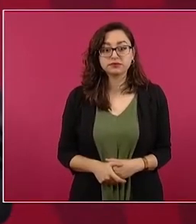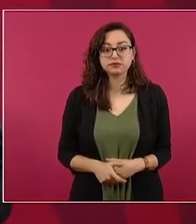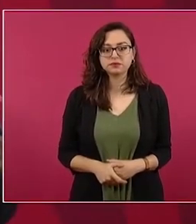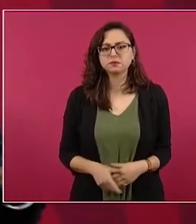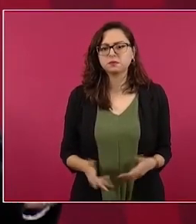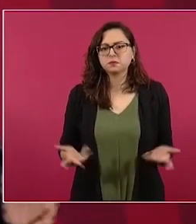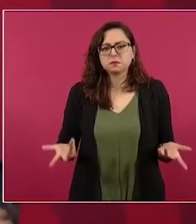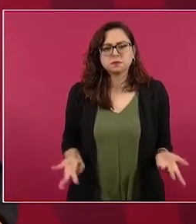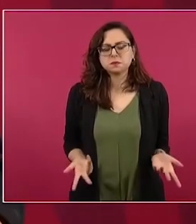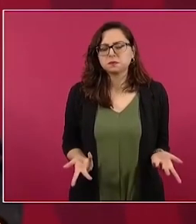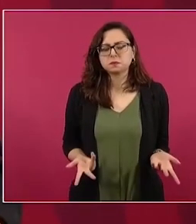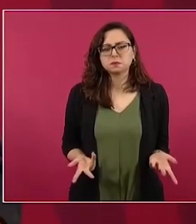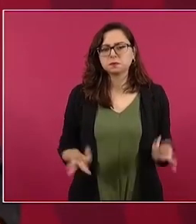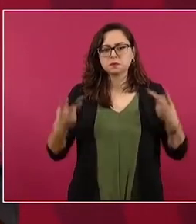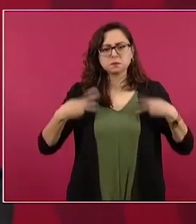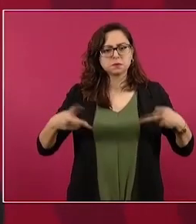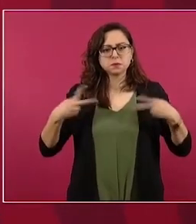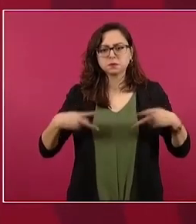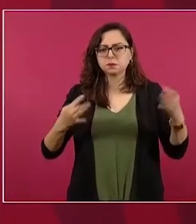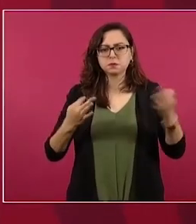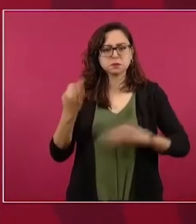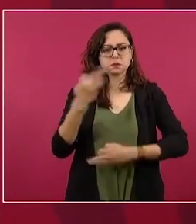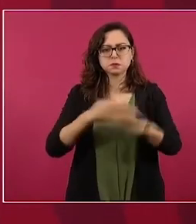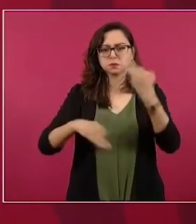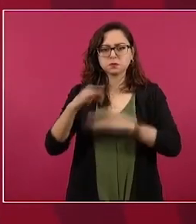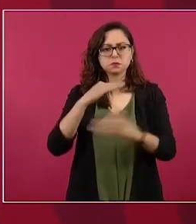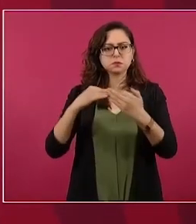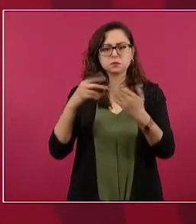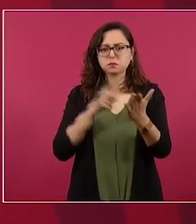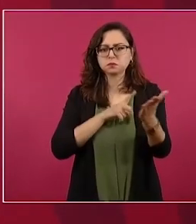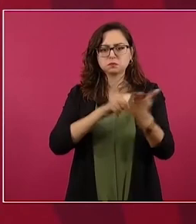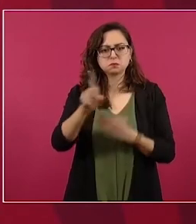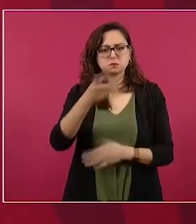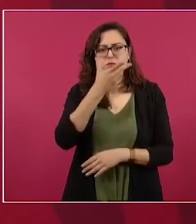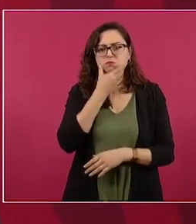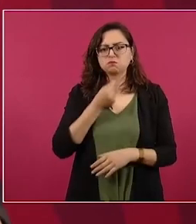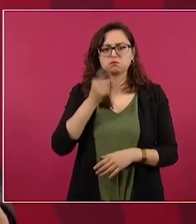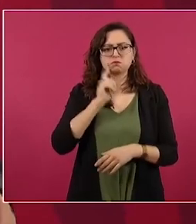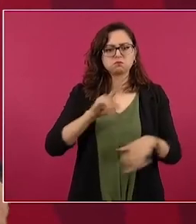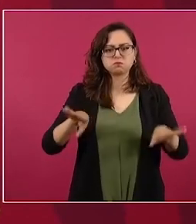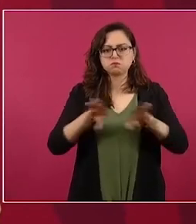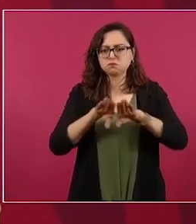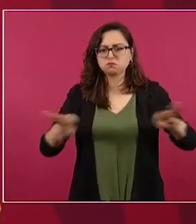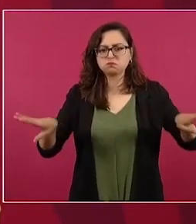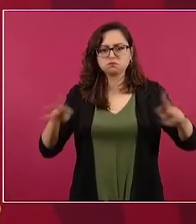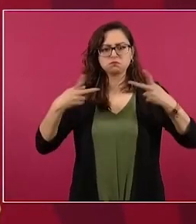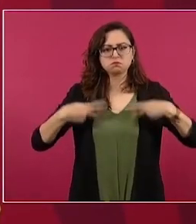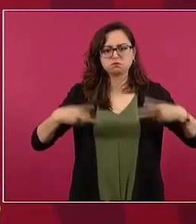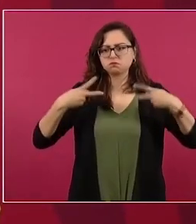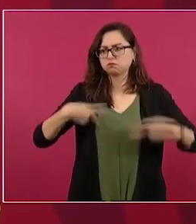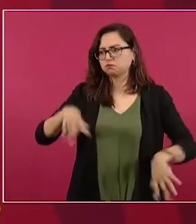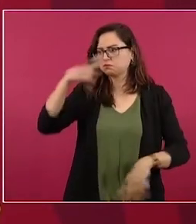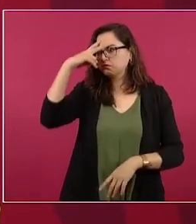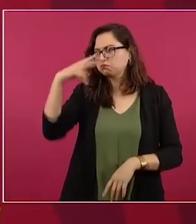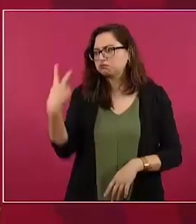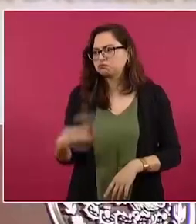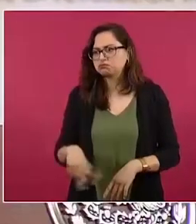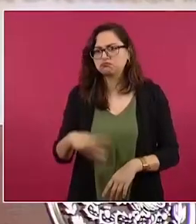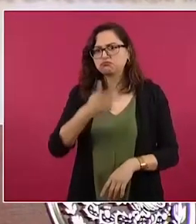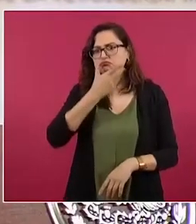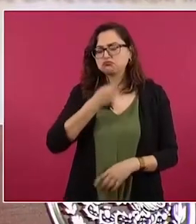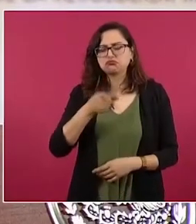tienen derecho, todos tenemos derechos, todos los mexicanos, mujeres y hombres.